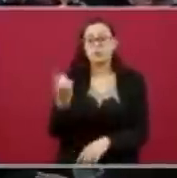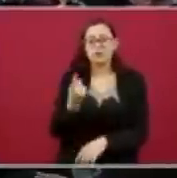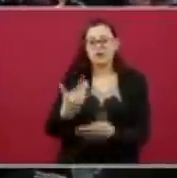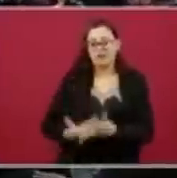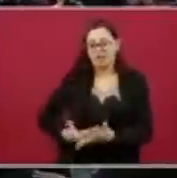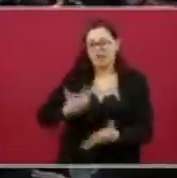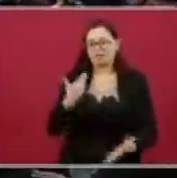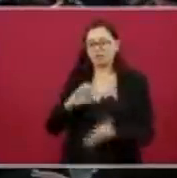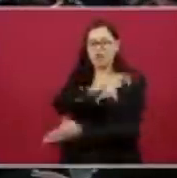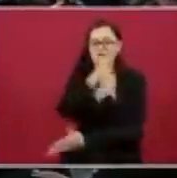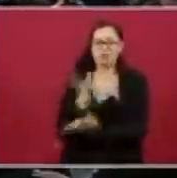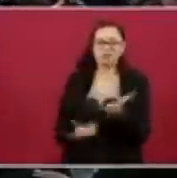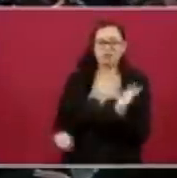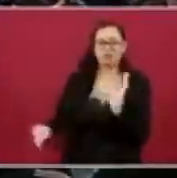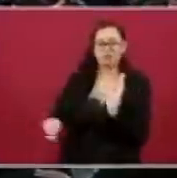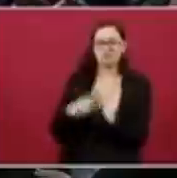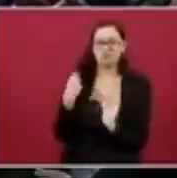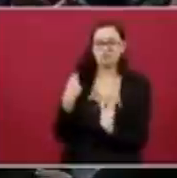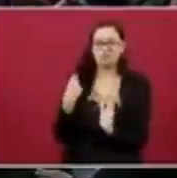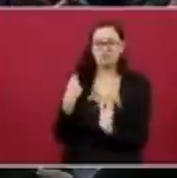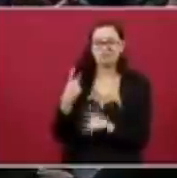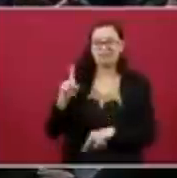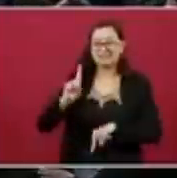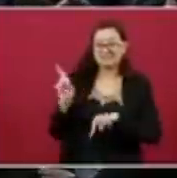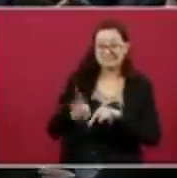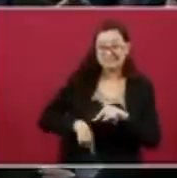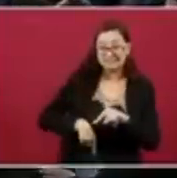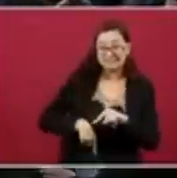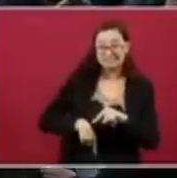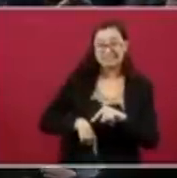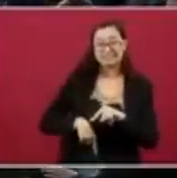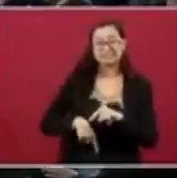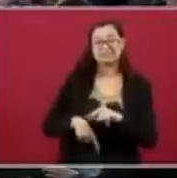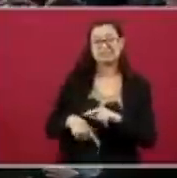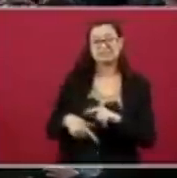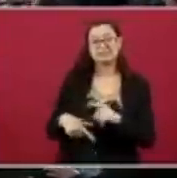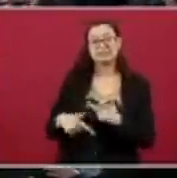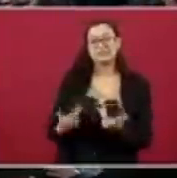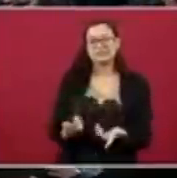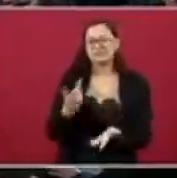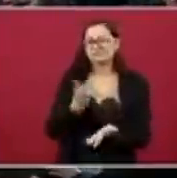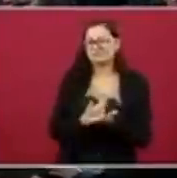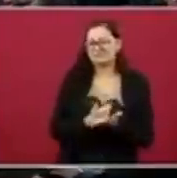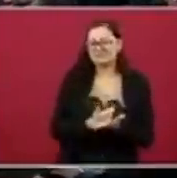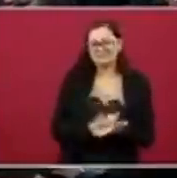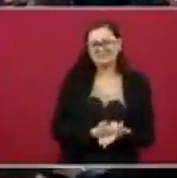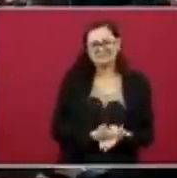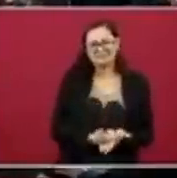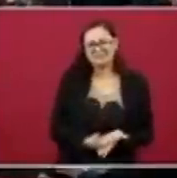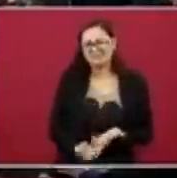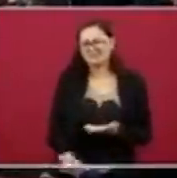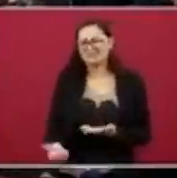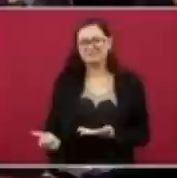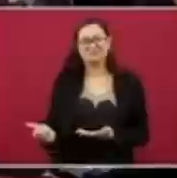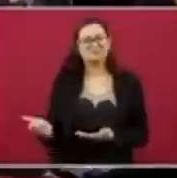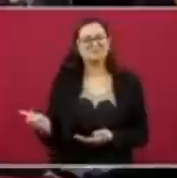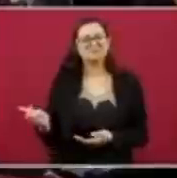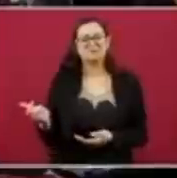contrato. Si se revocaba, se tenían que pagar